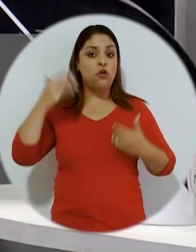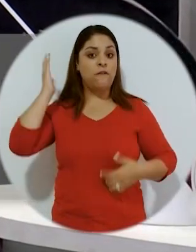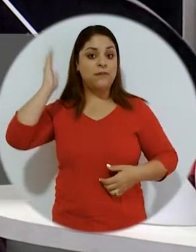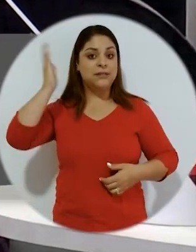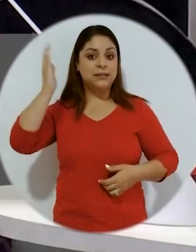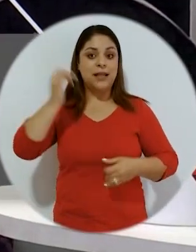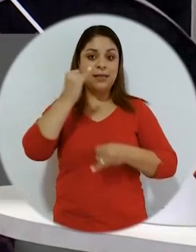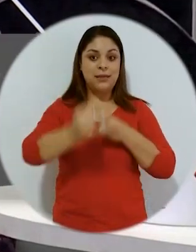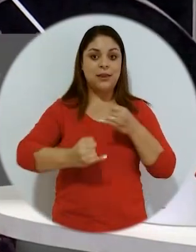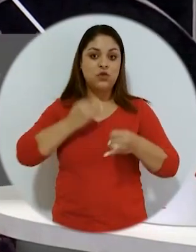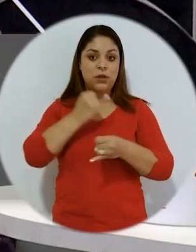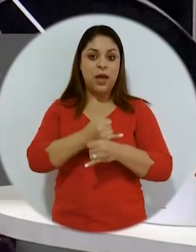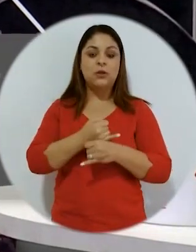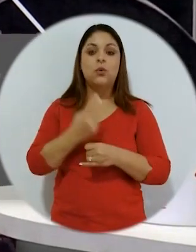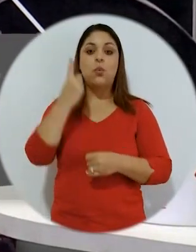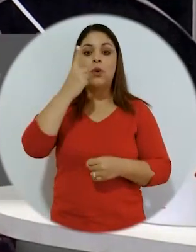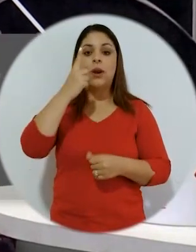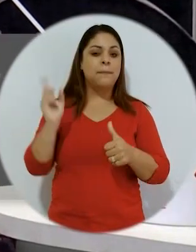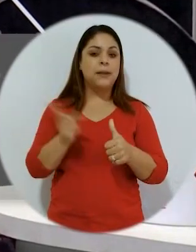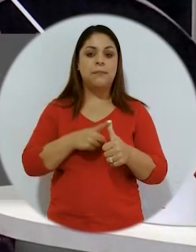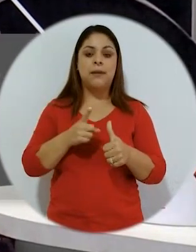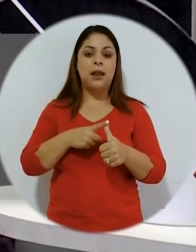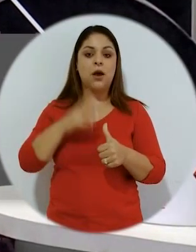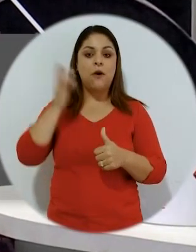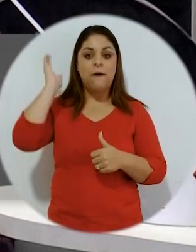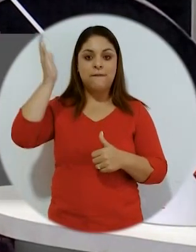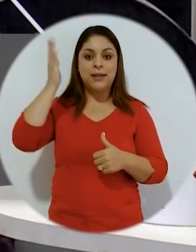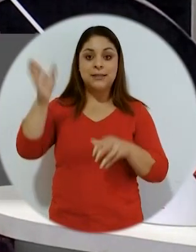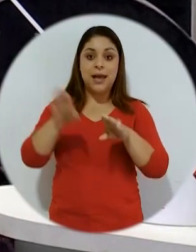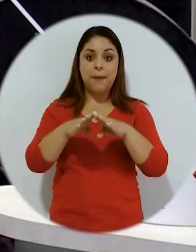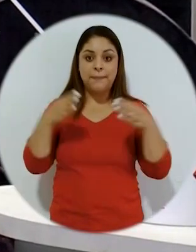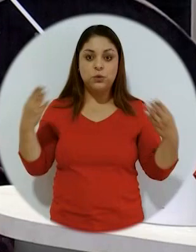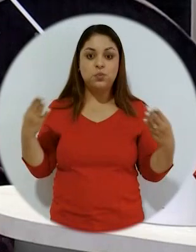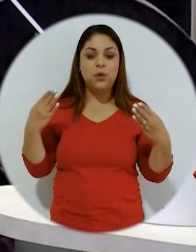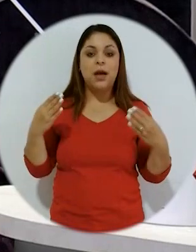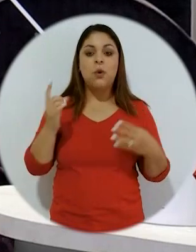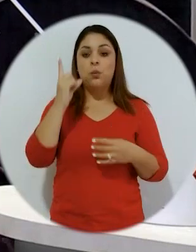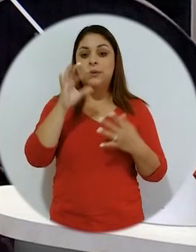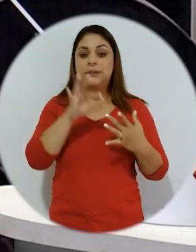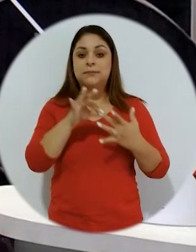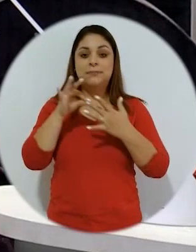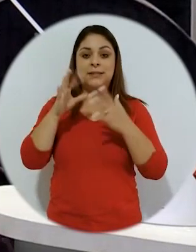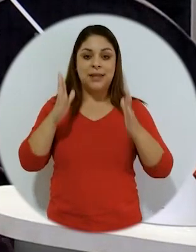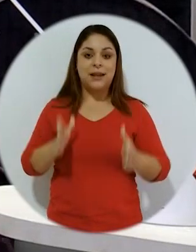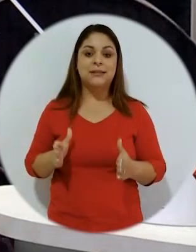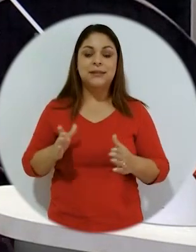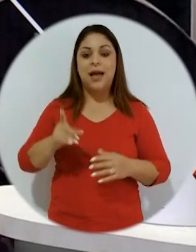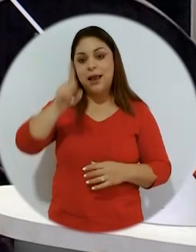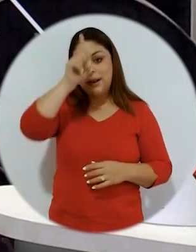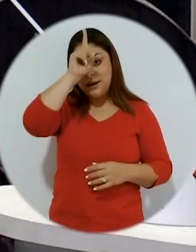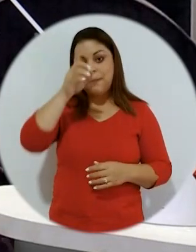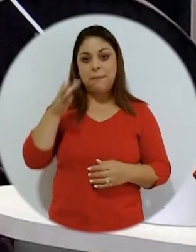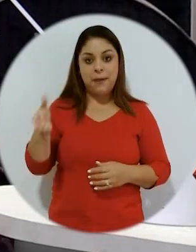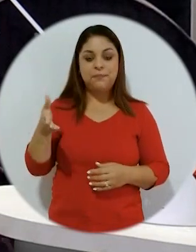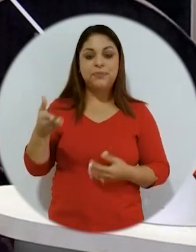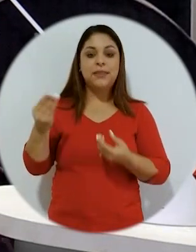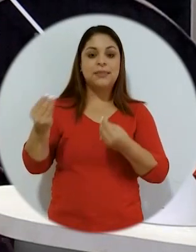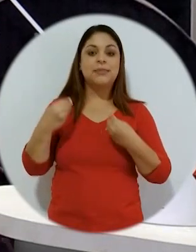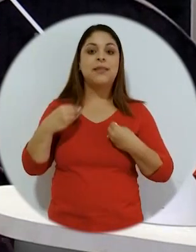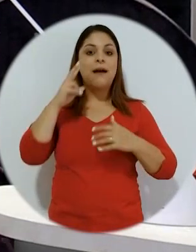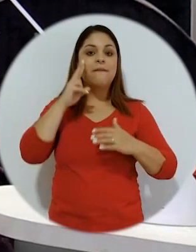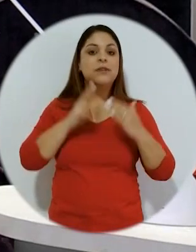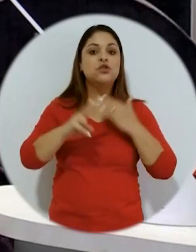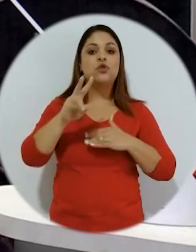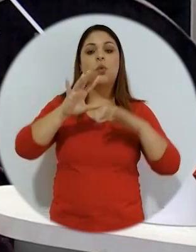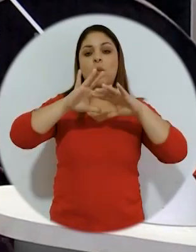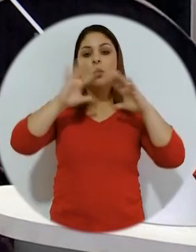vamos a tener conferencistas internacionales, ¿verdad? Una de las primeras conferencias de apertura es un especialista alemán que nos